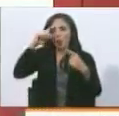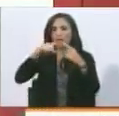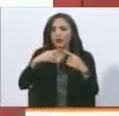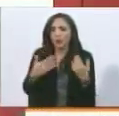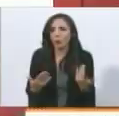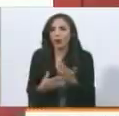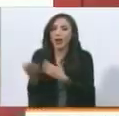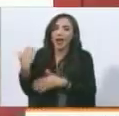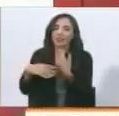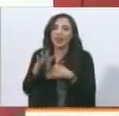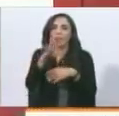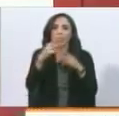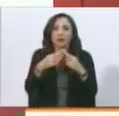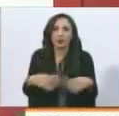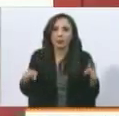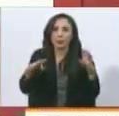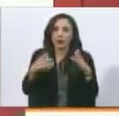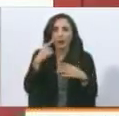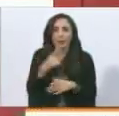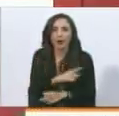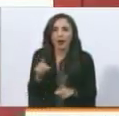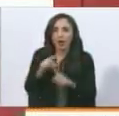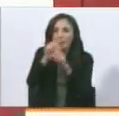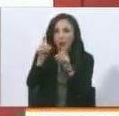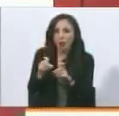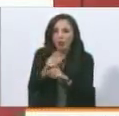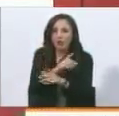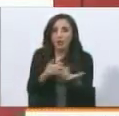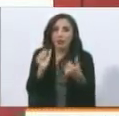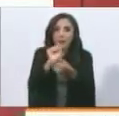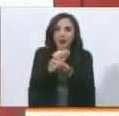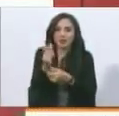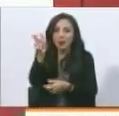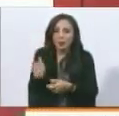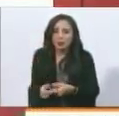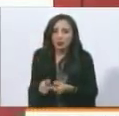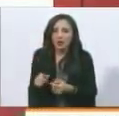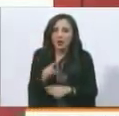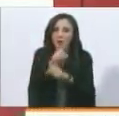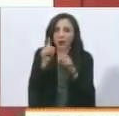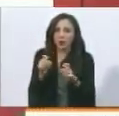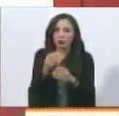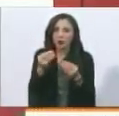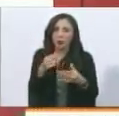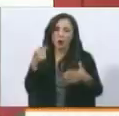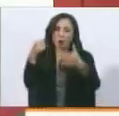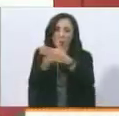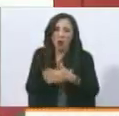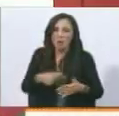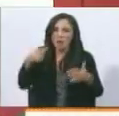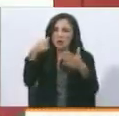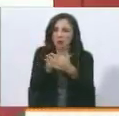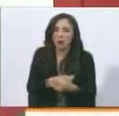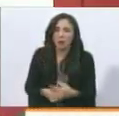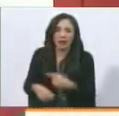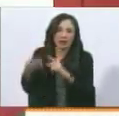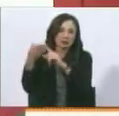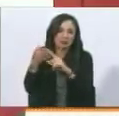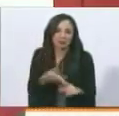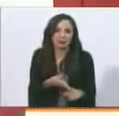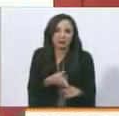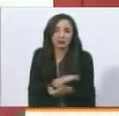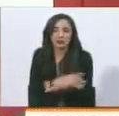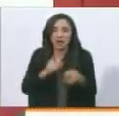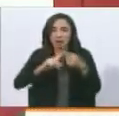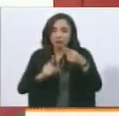Cuarta República para interrogar a un ser humano? ¿Cuáles eran? Golpe,